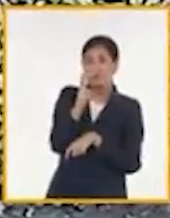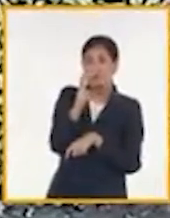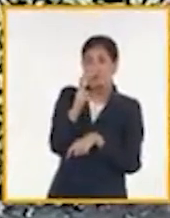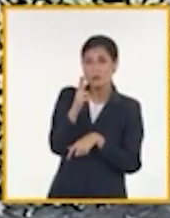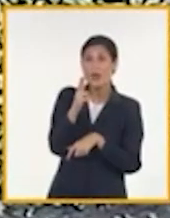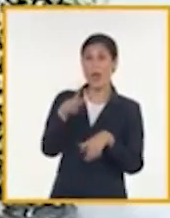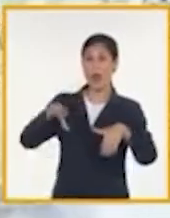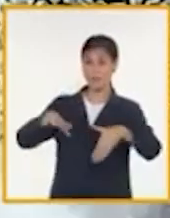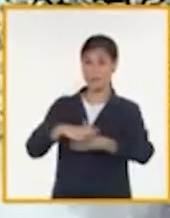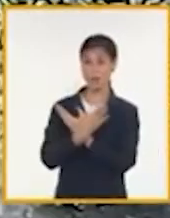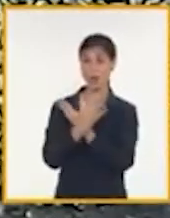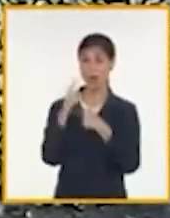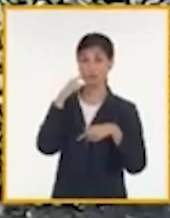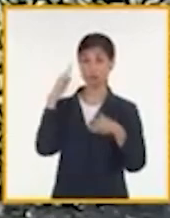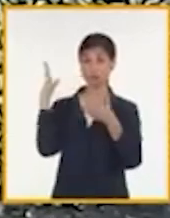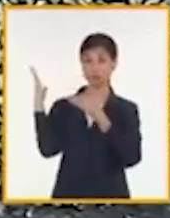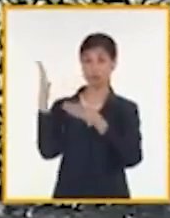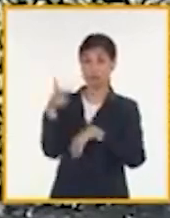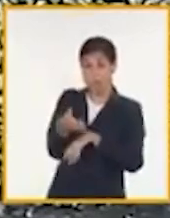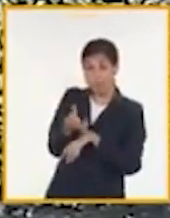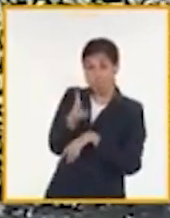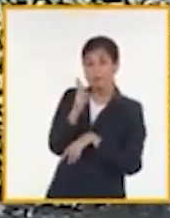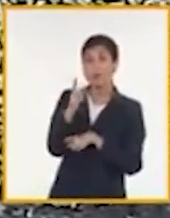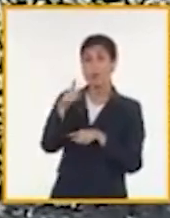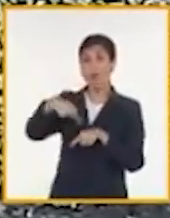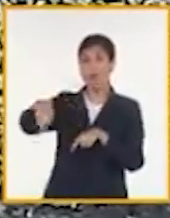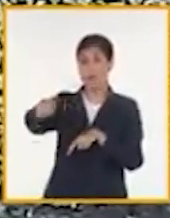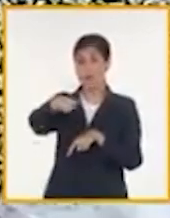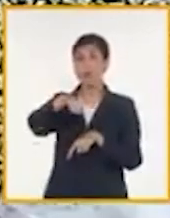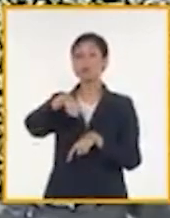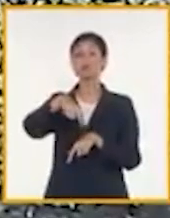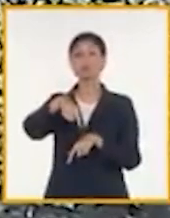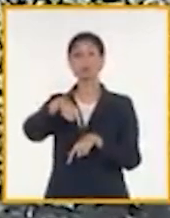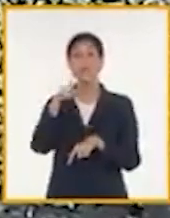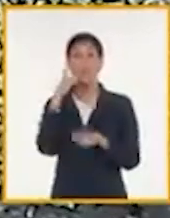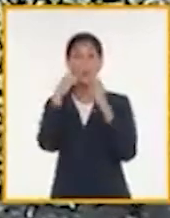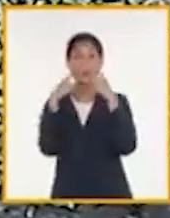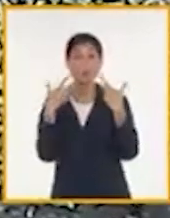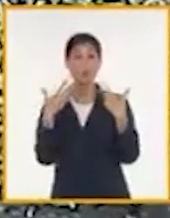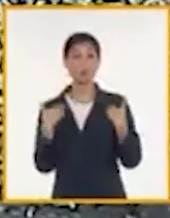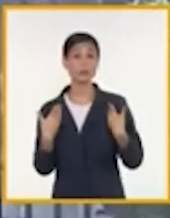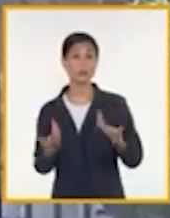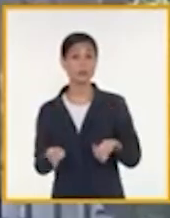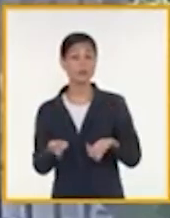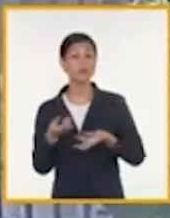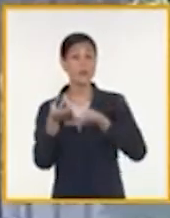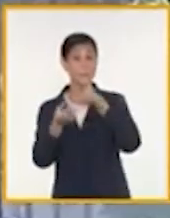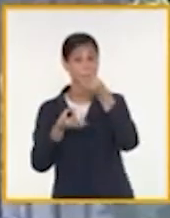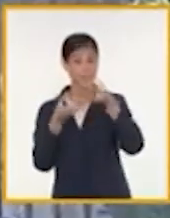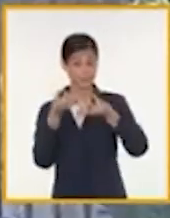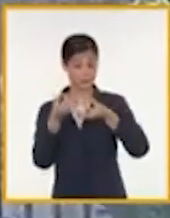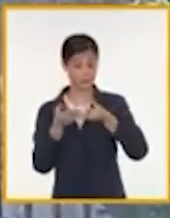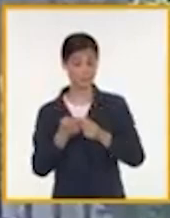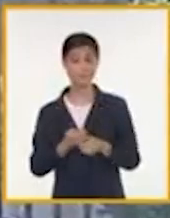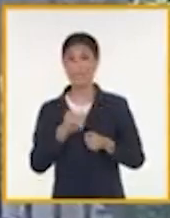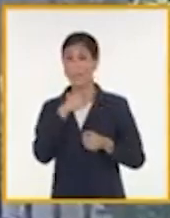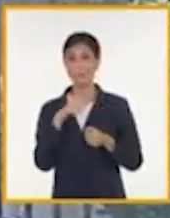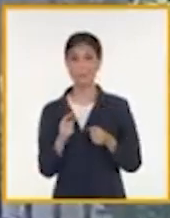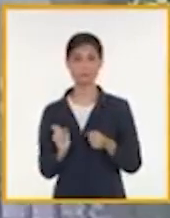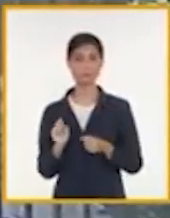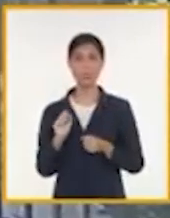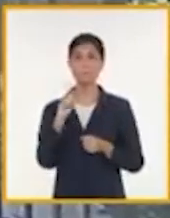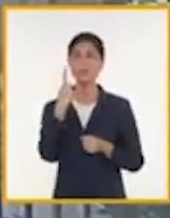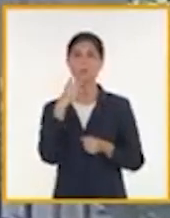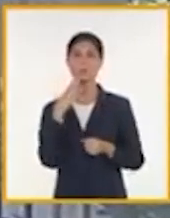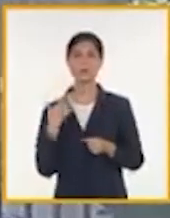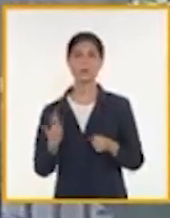nuestros funcionarios allí Aquí es importante dos cosas primero la parte